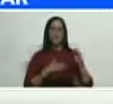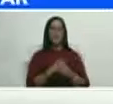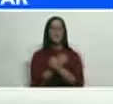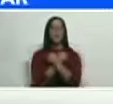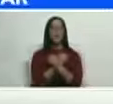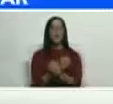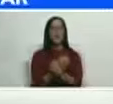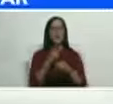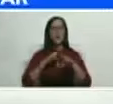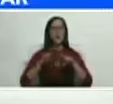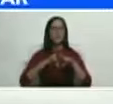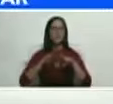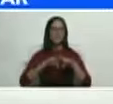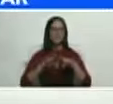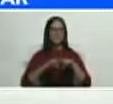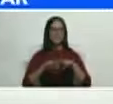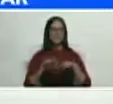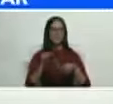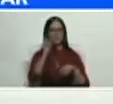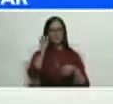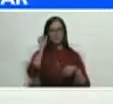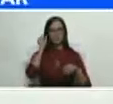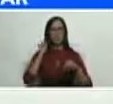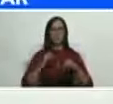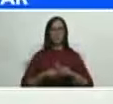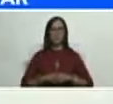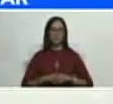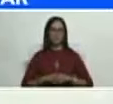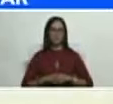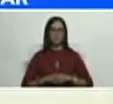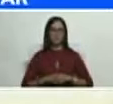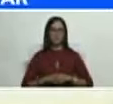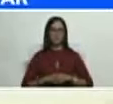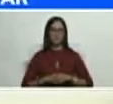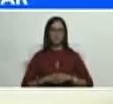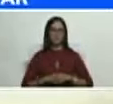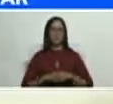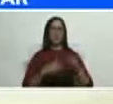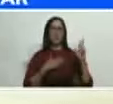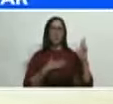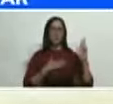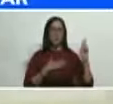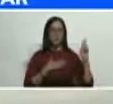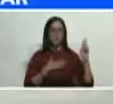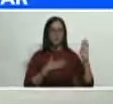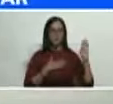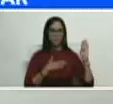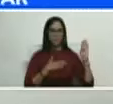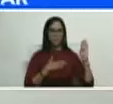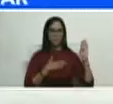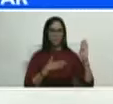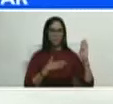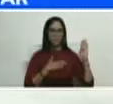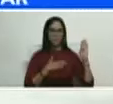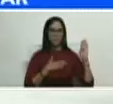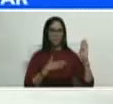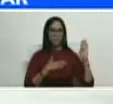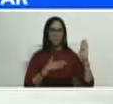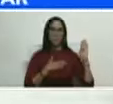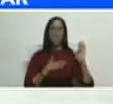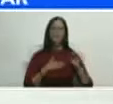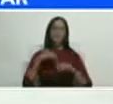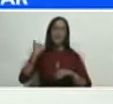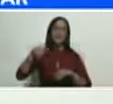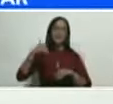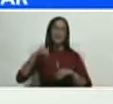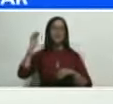a los niños y niñas por a los niños y niñas juro juro por el derecho al